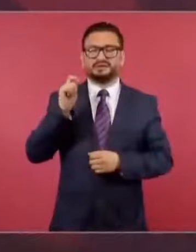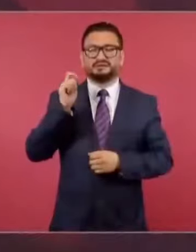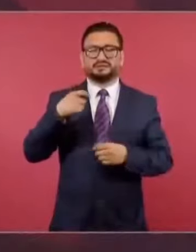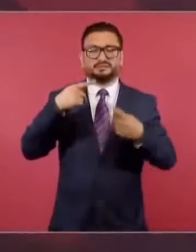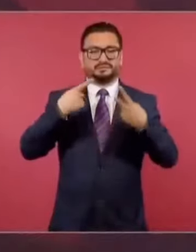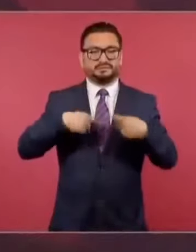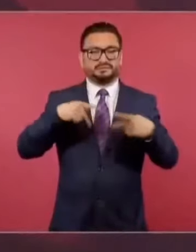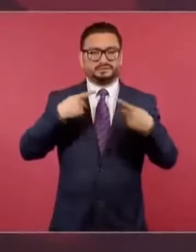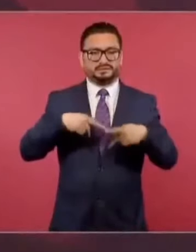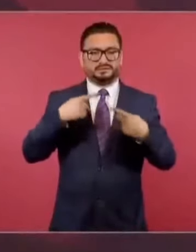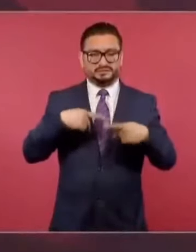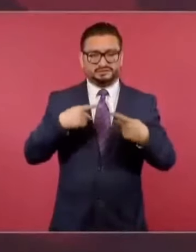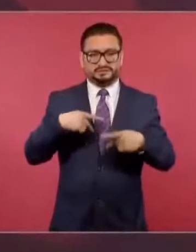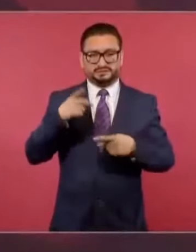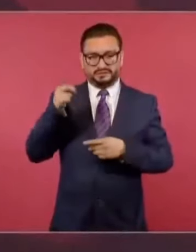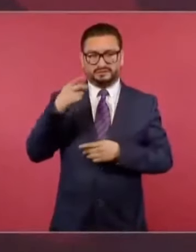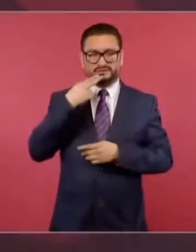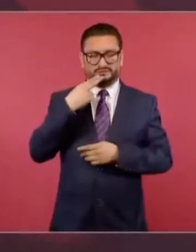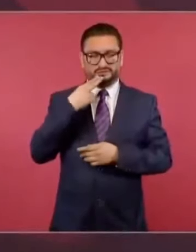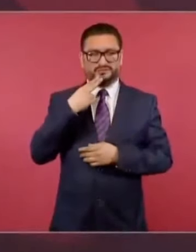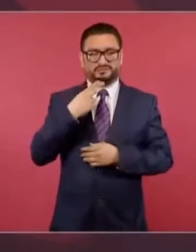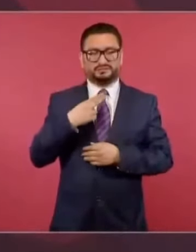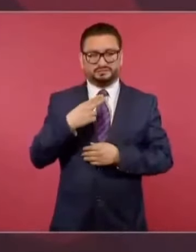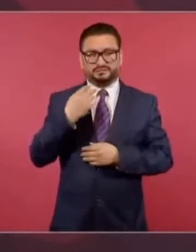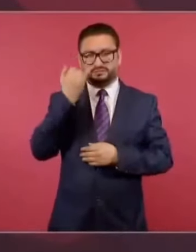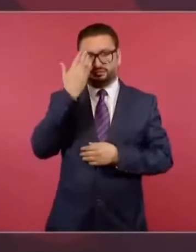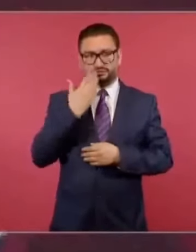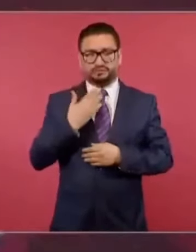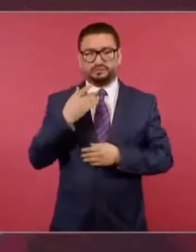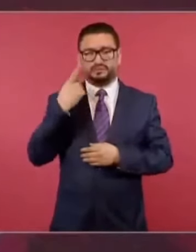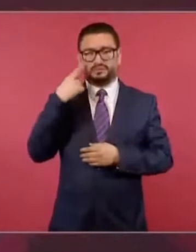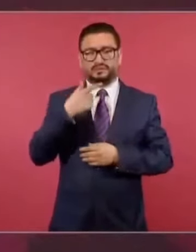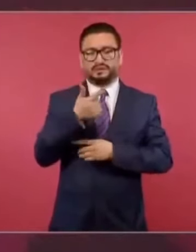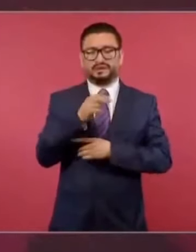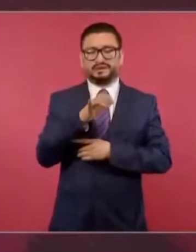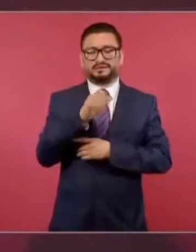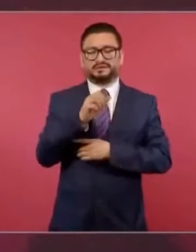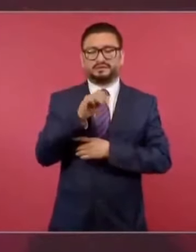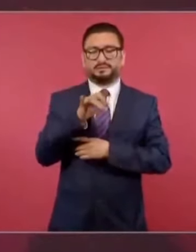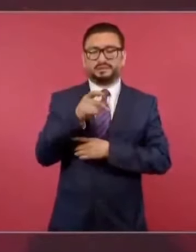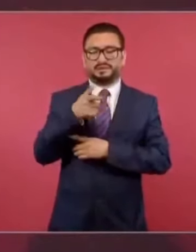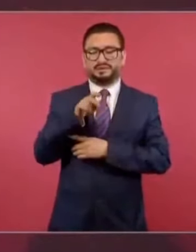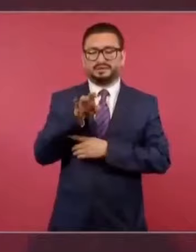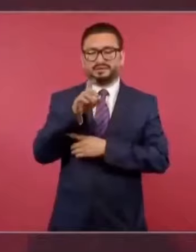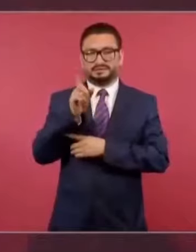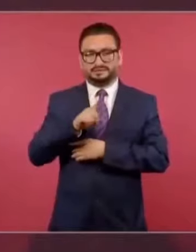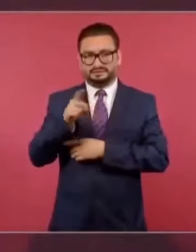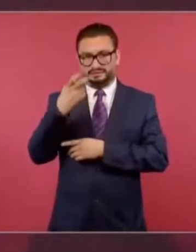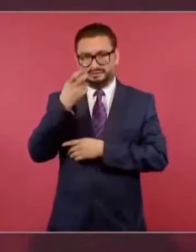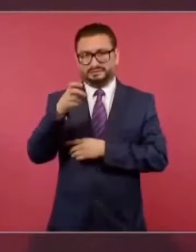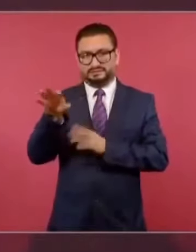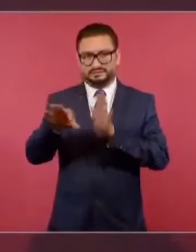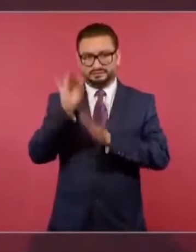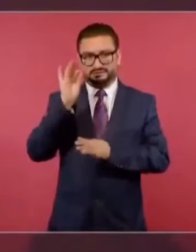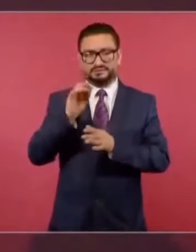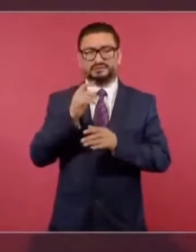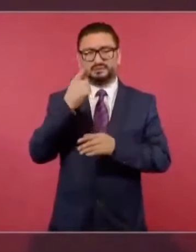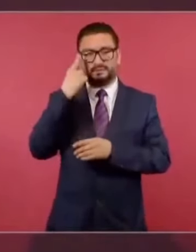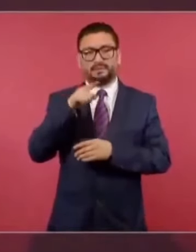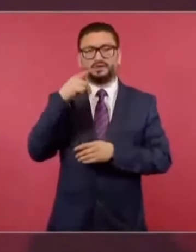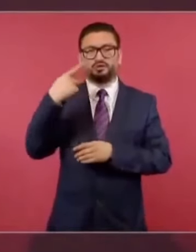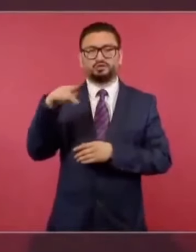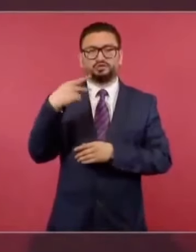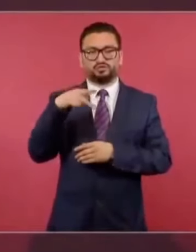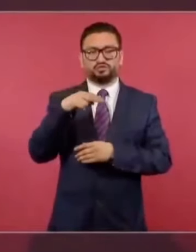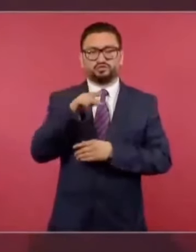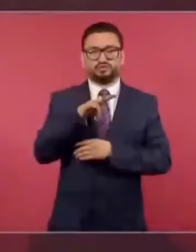personaje uti García marquez eh para su novela